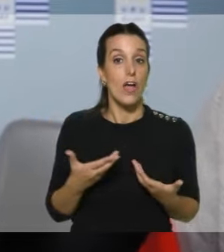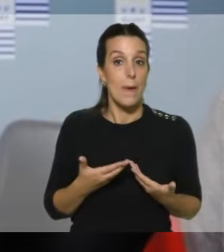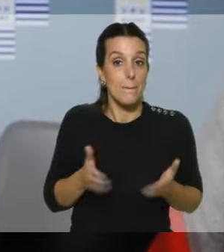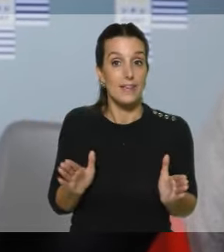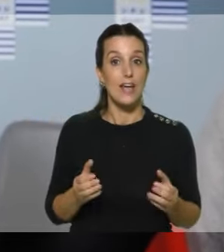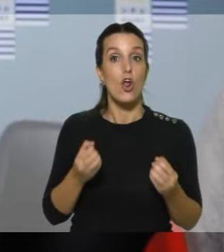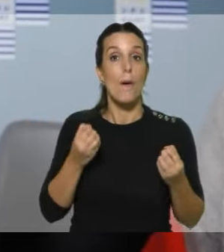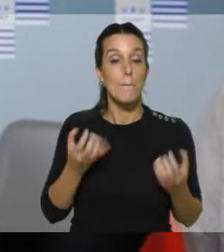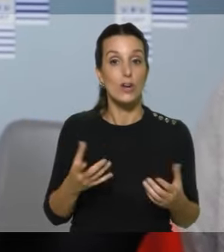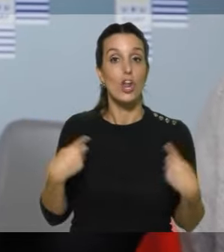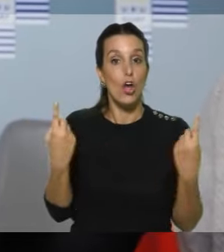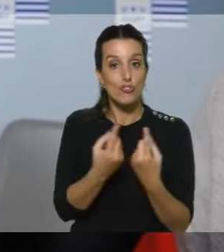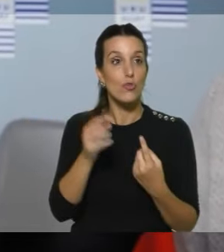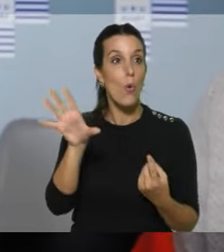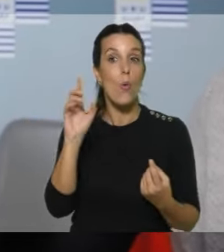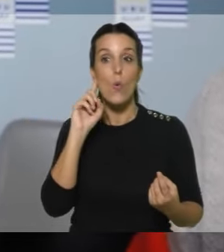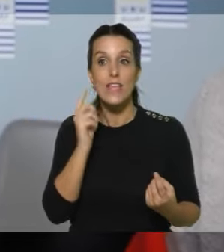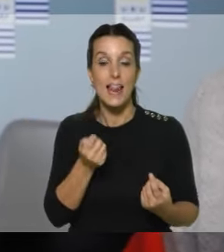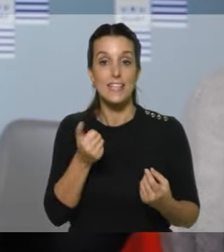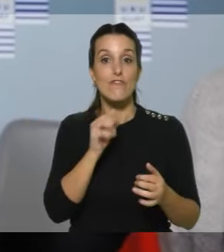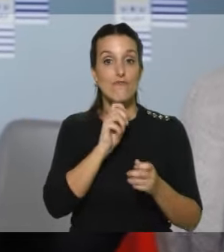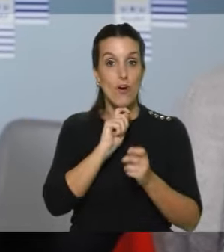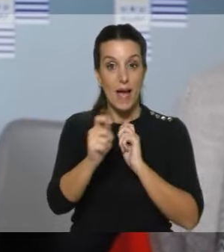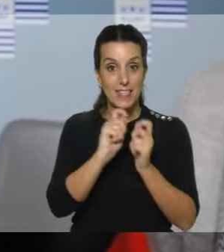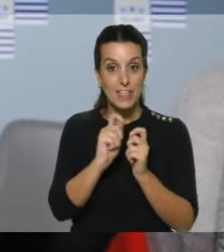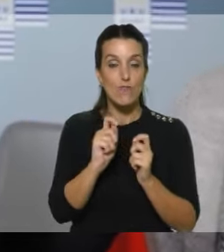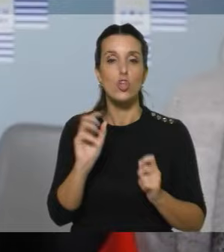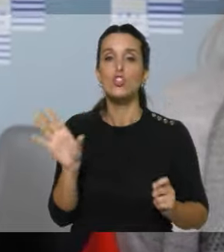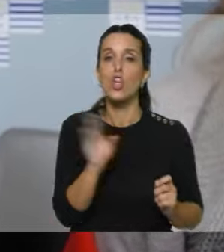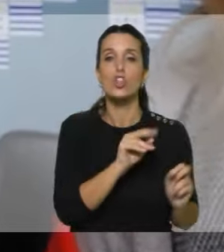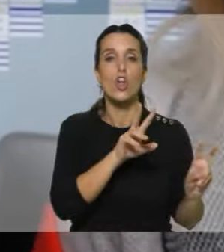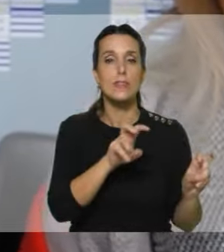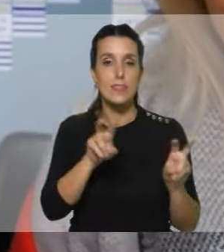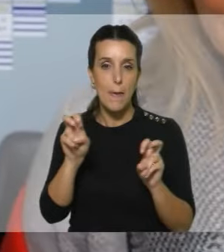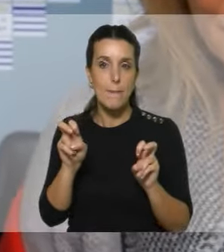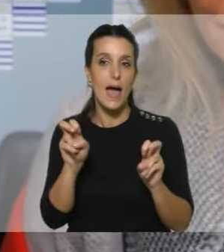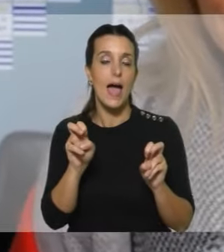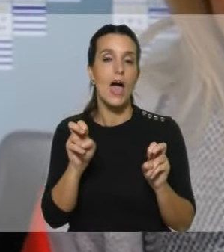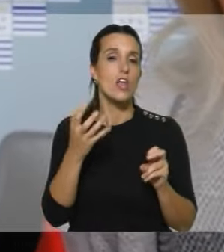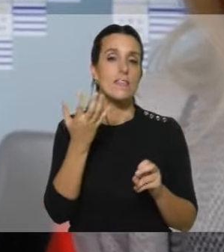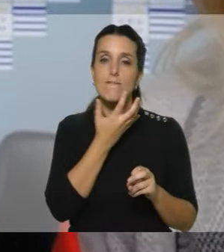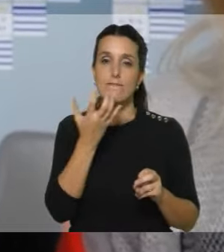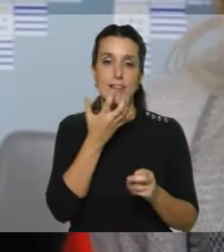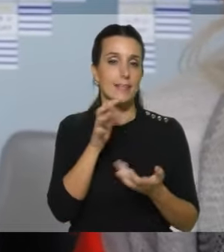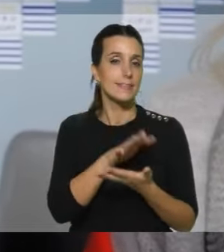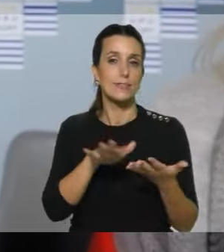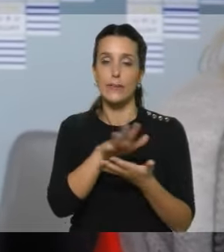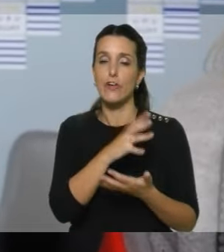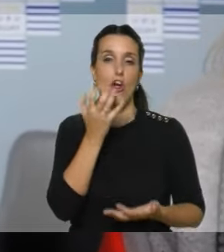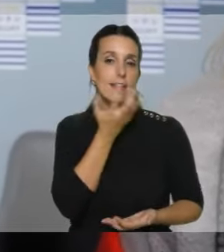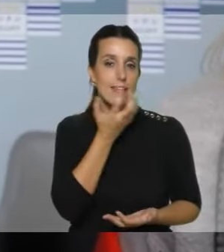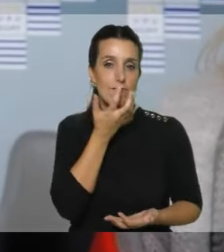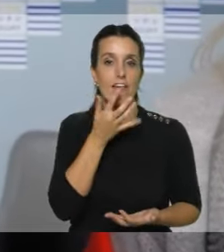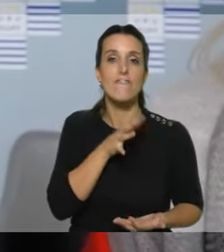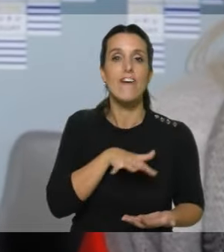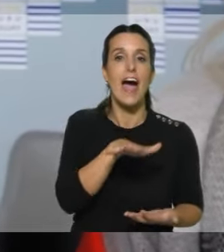porque estábamos escuchando recién en el informativo todo lo relacionado con este trágico suceso allí en el